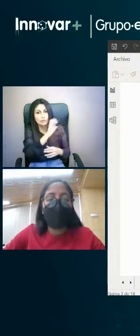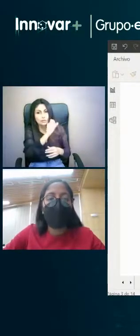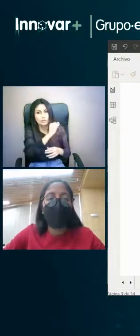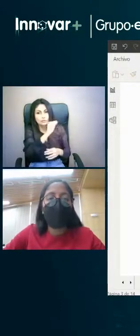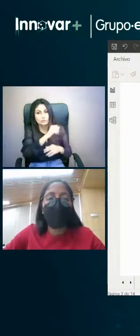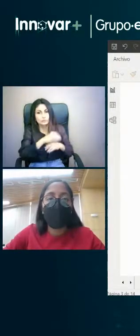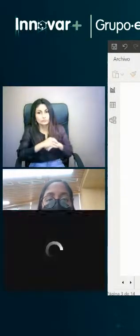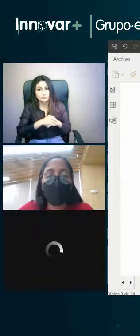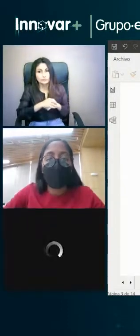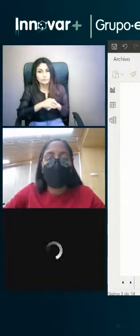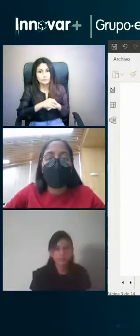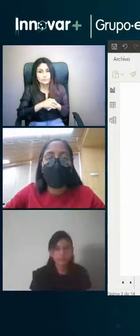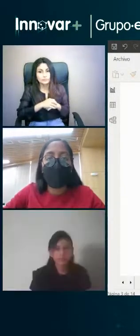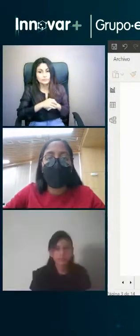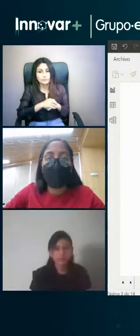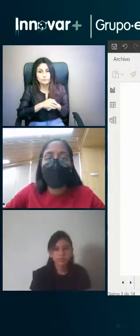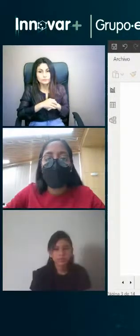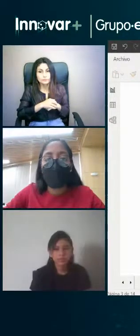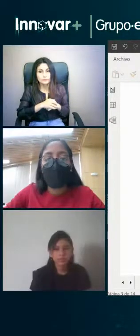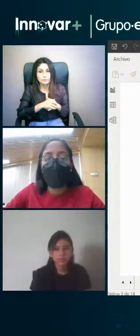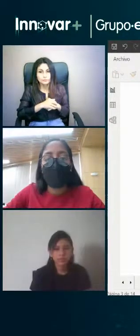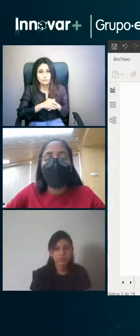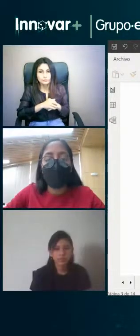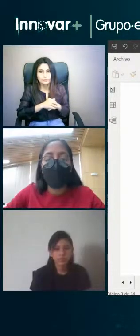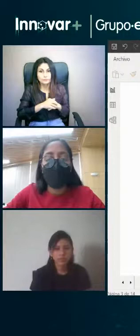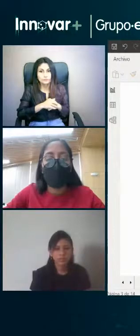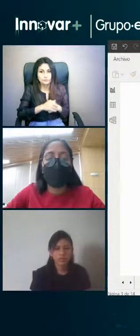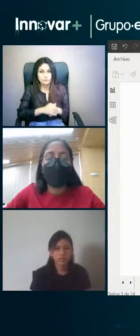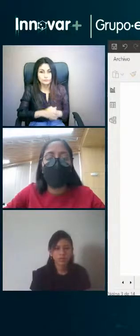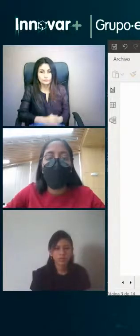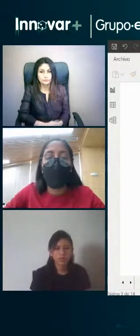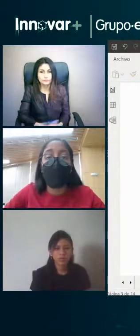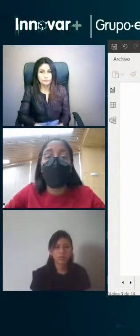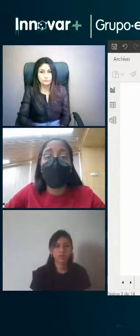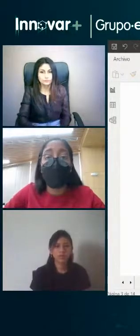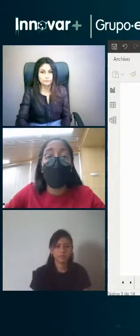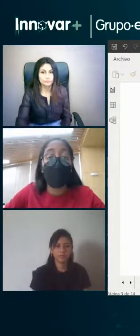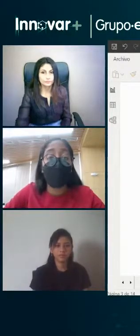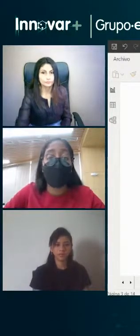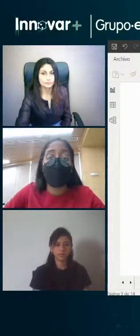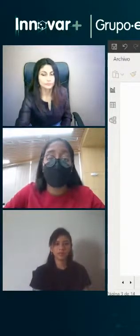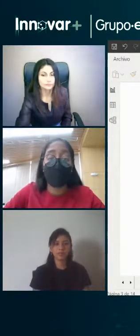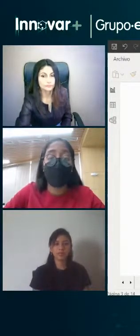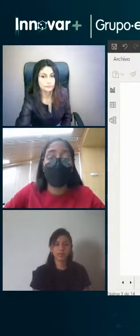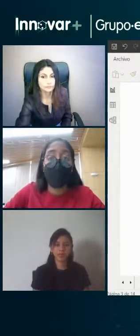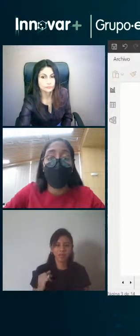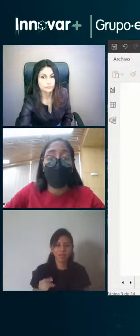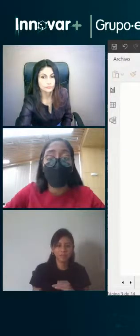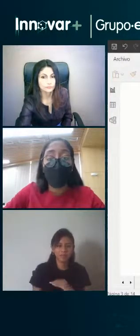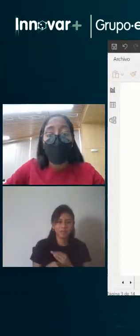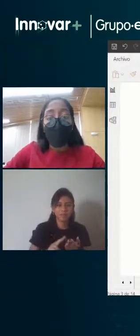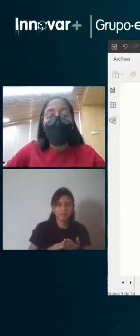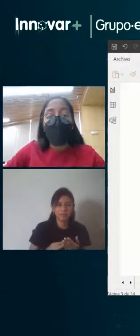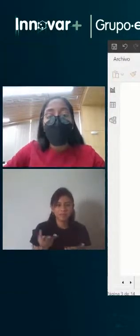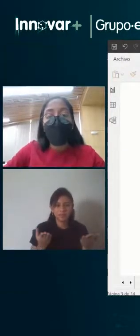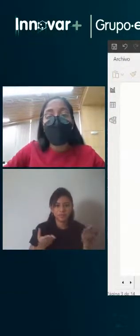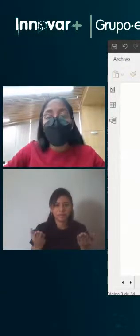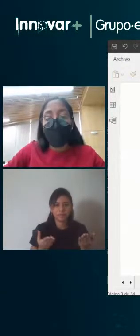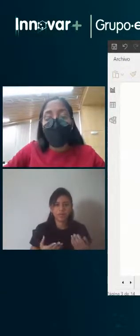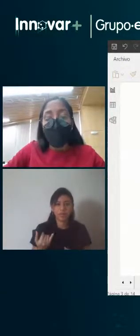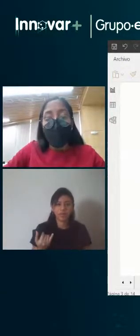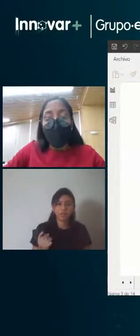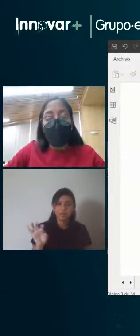ejemplo, bancos de fusibles y se despliegan los fusibles que han tenido operaciones en el periodo seleccionado. Se